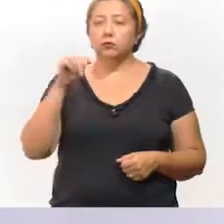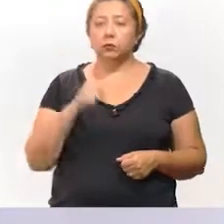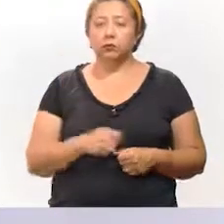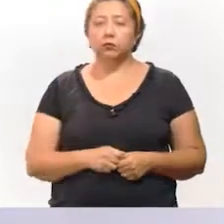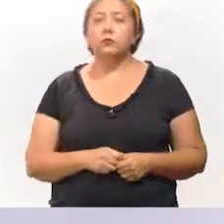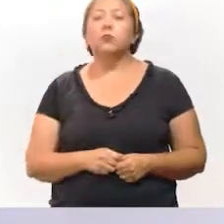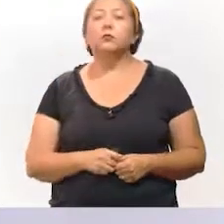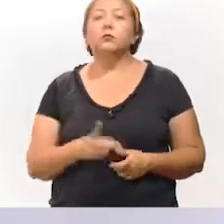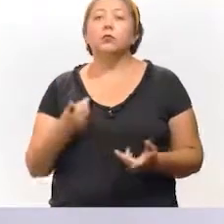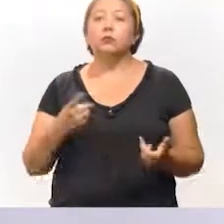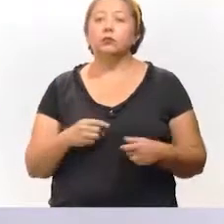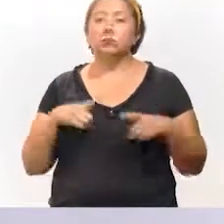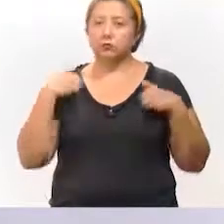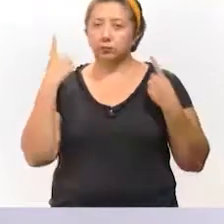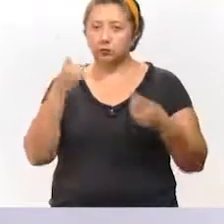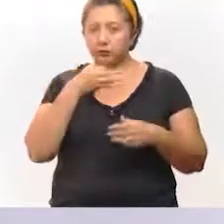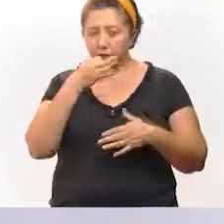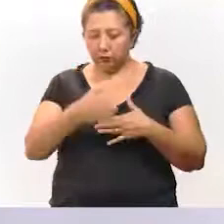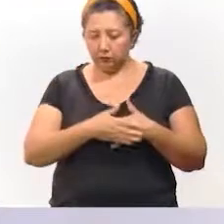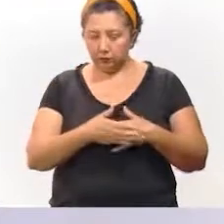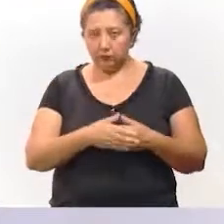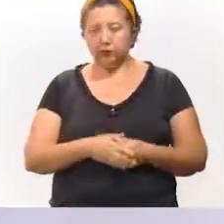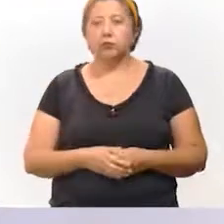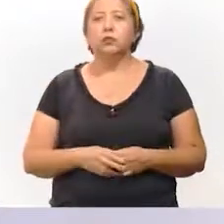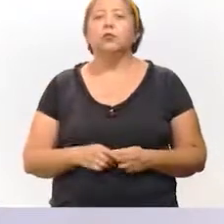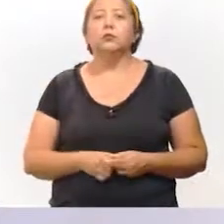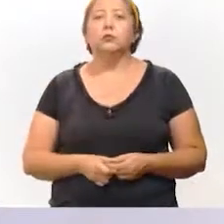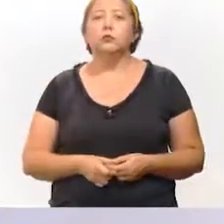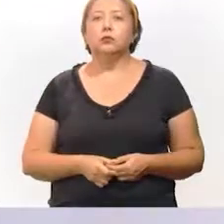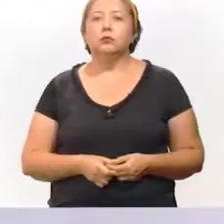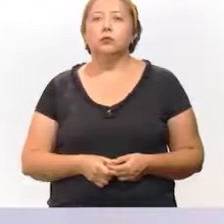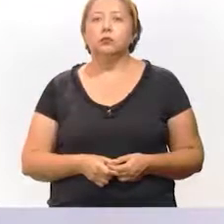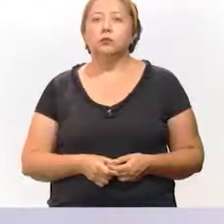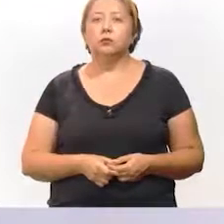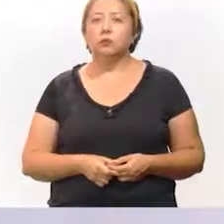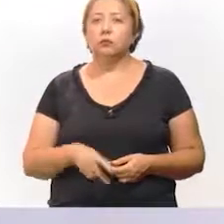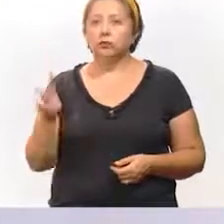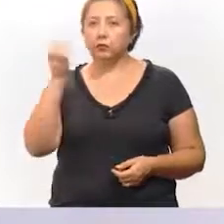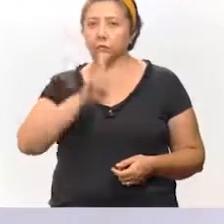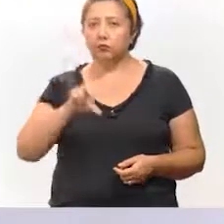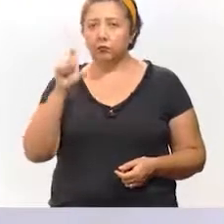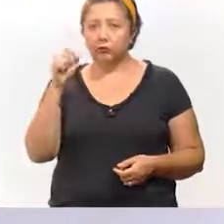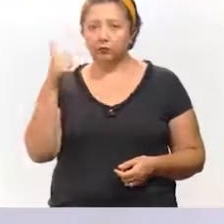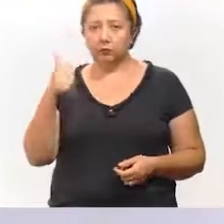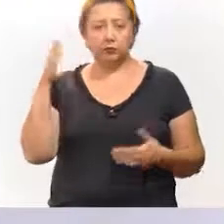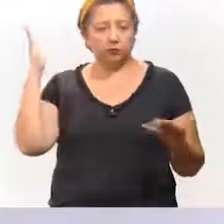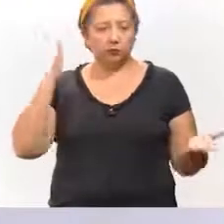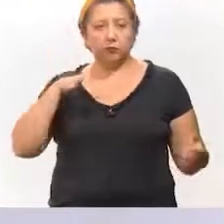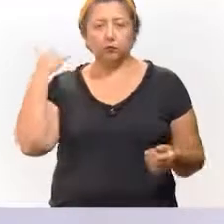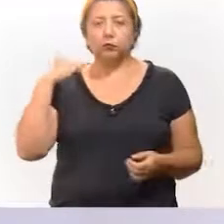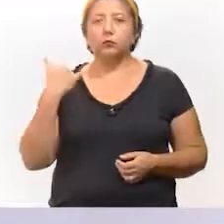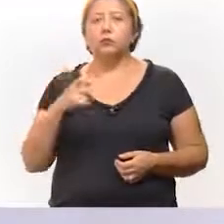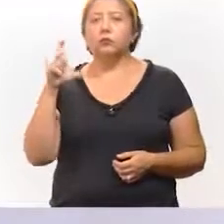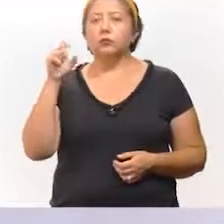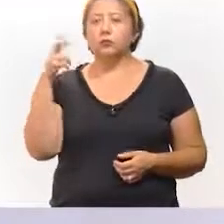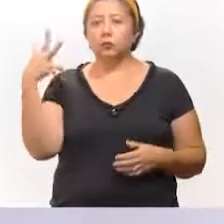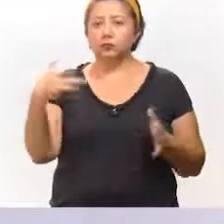interior del estado, que se darán a conocer próximamente. El viernes 26 llegó a Yucatán un